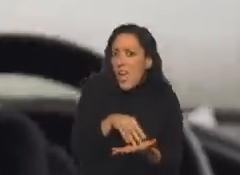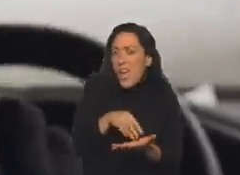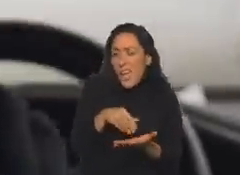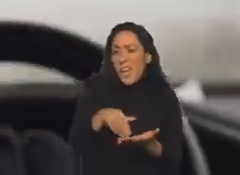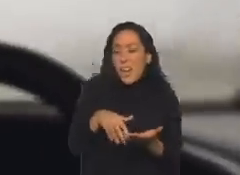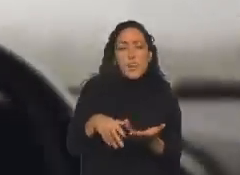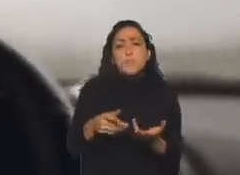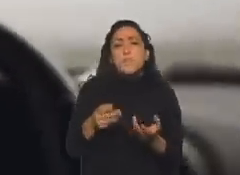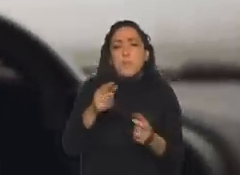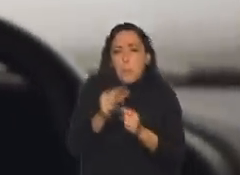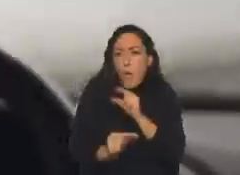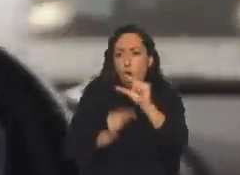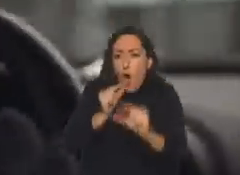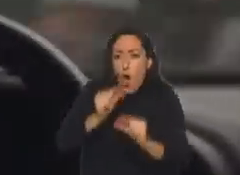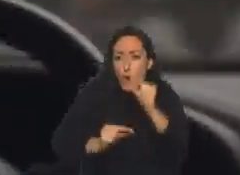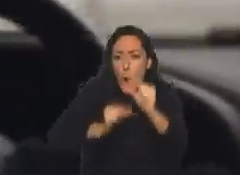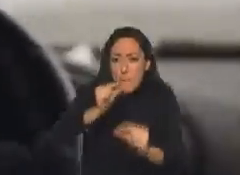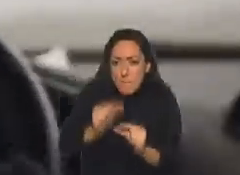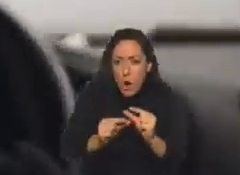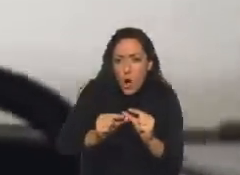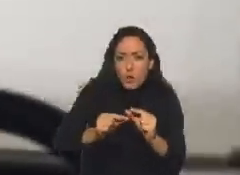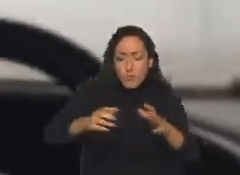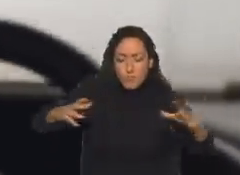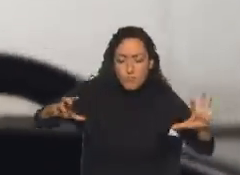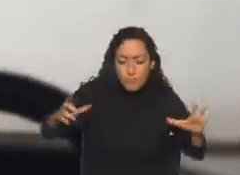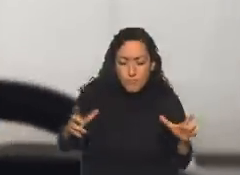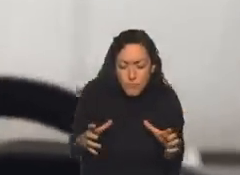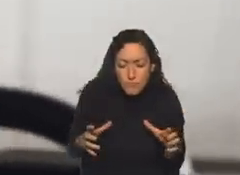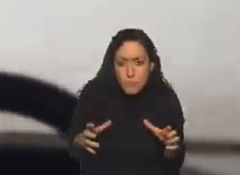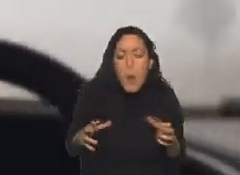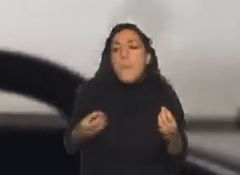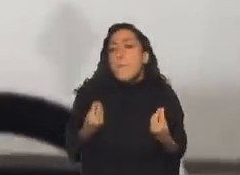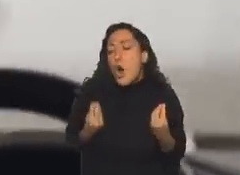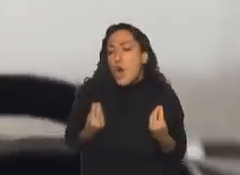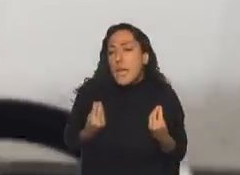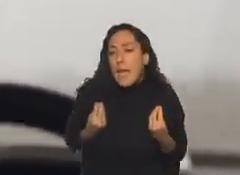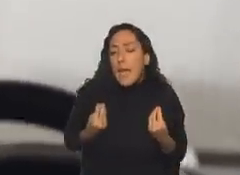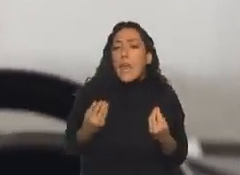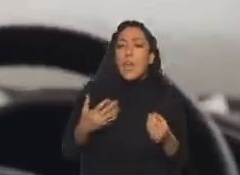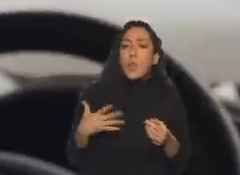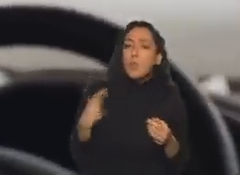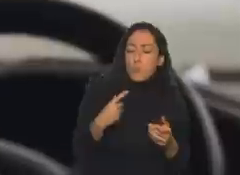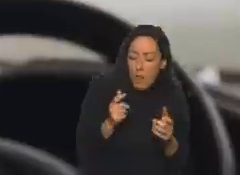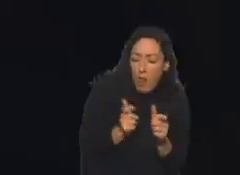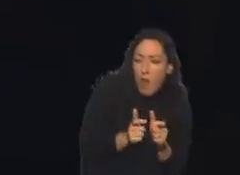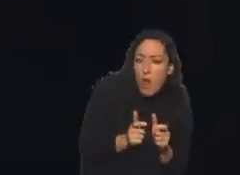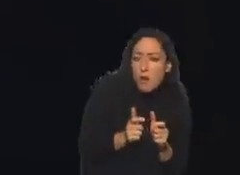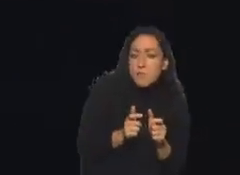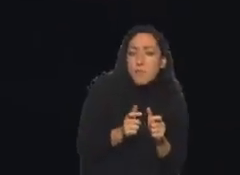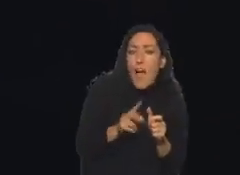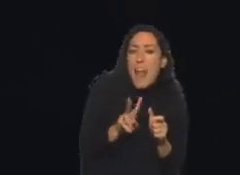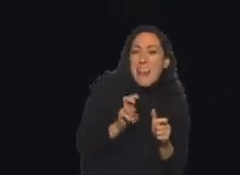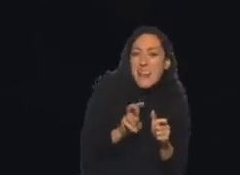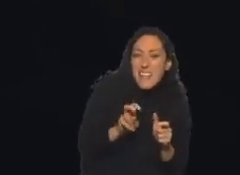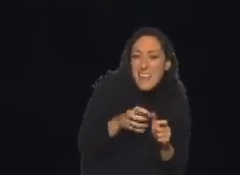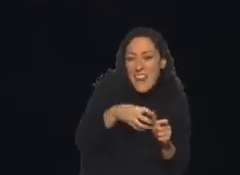vez hay mayor concentración de tierras porque muchos pequeños propietarios rentan su tierra.